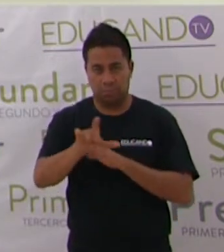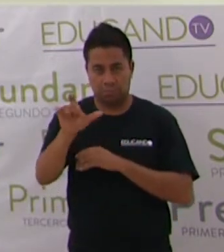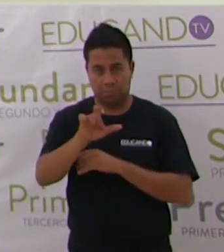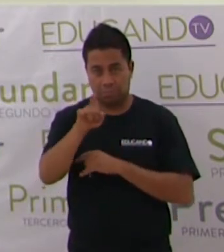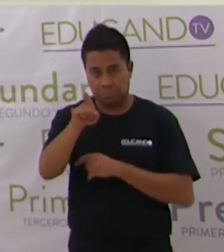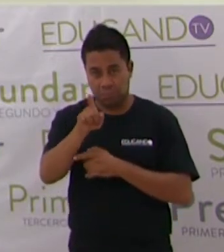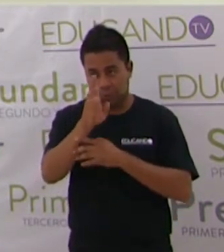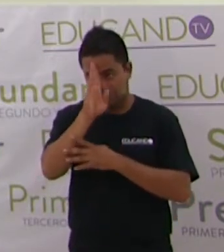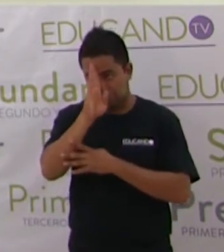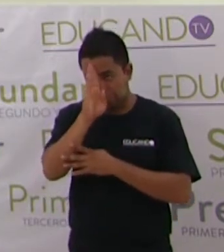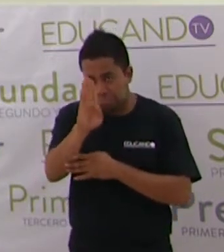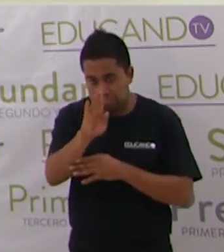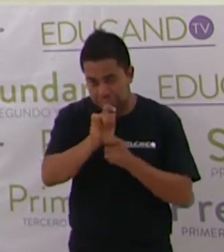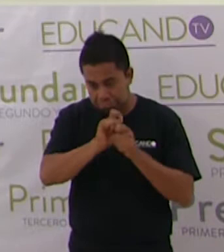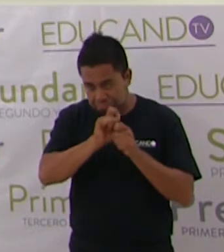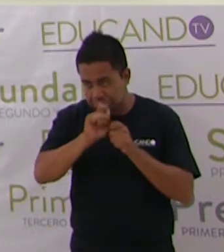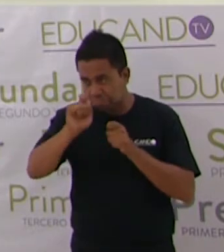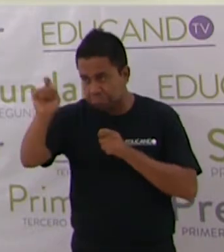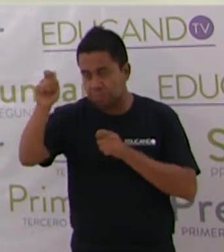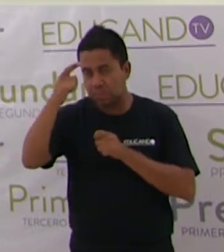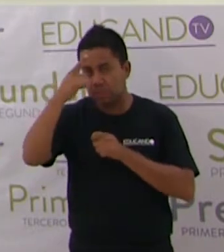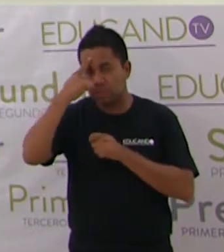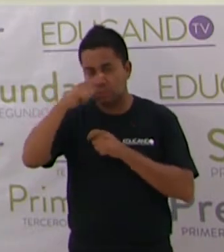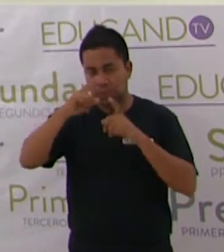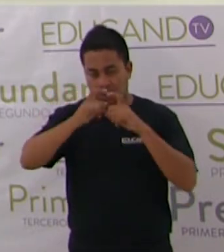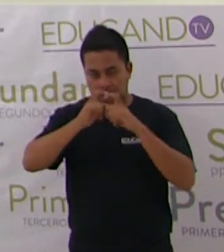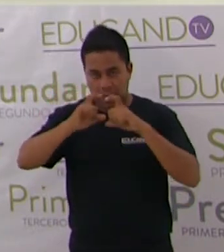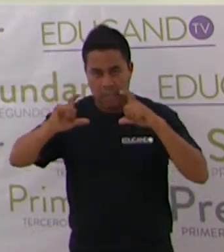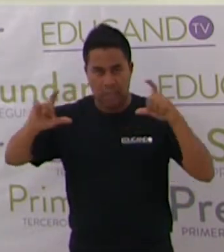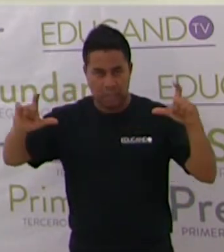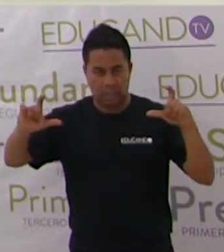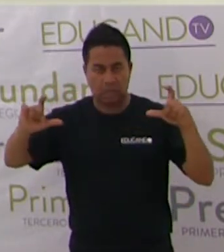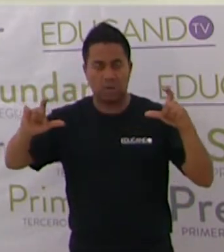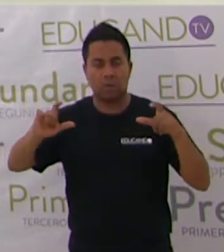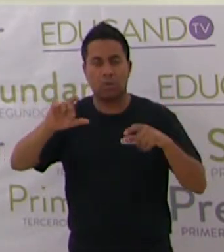graficamos una ecuación cuadrática,